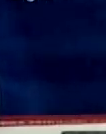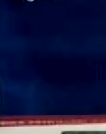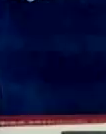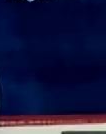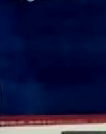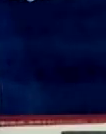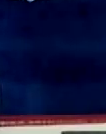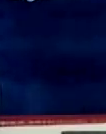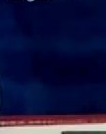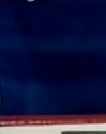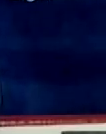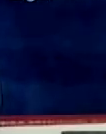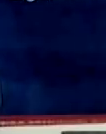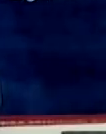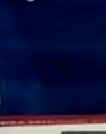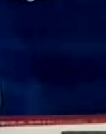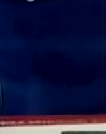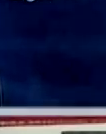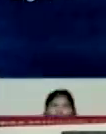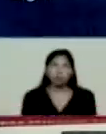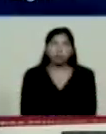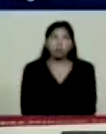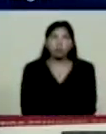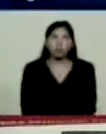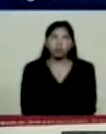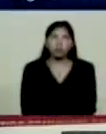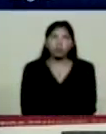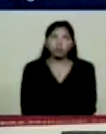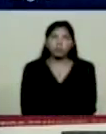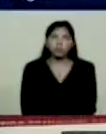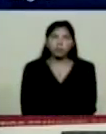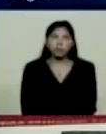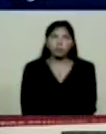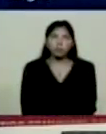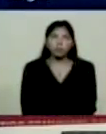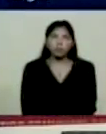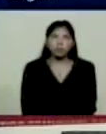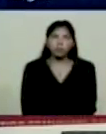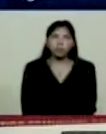ganamos 17 y por ahí viene la 18.